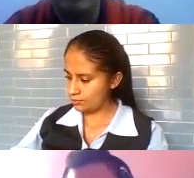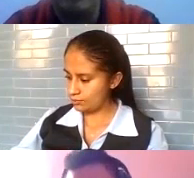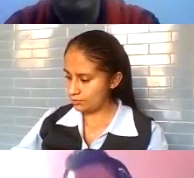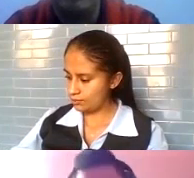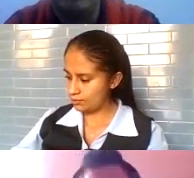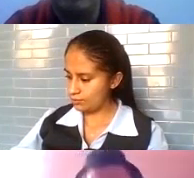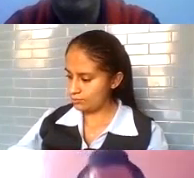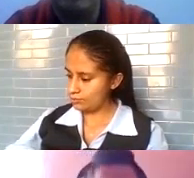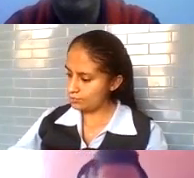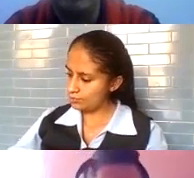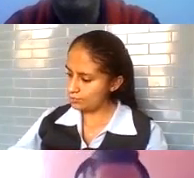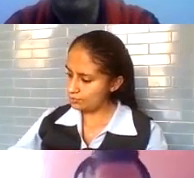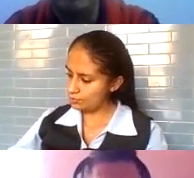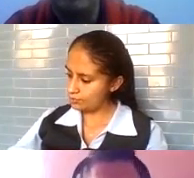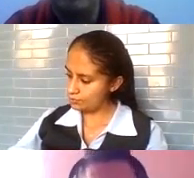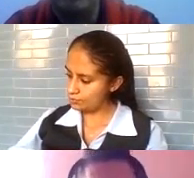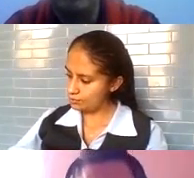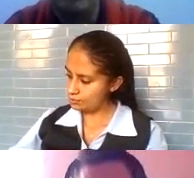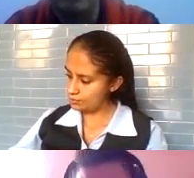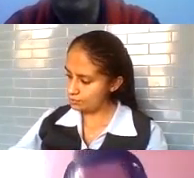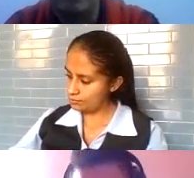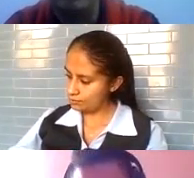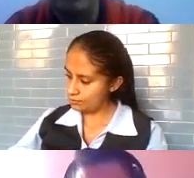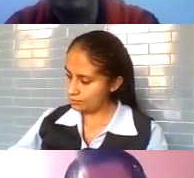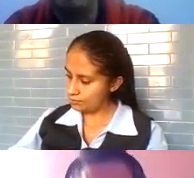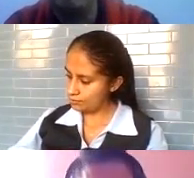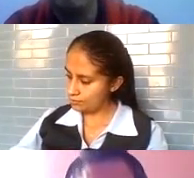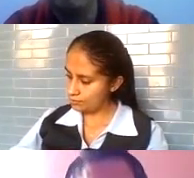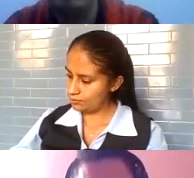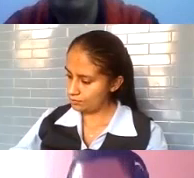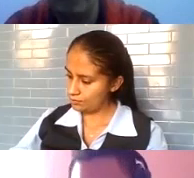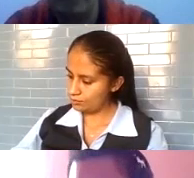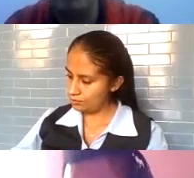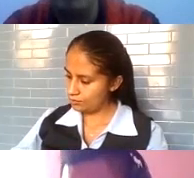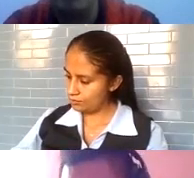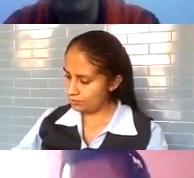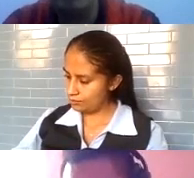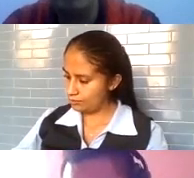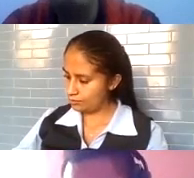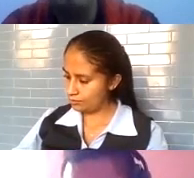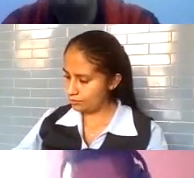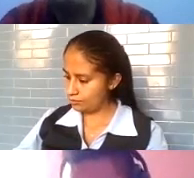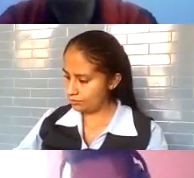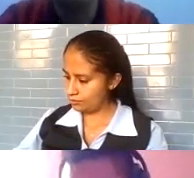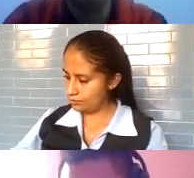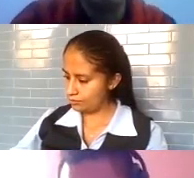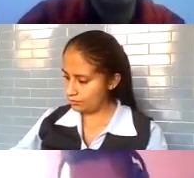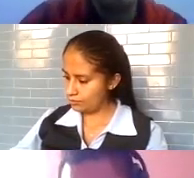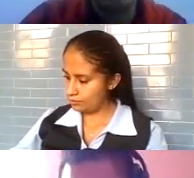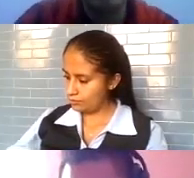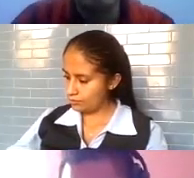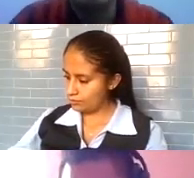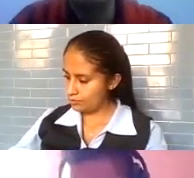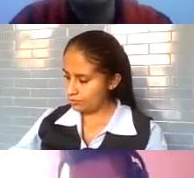que ser un poquito más de personas precisamente para hacer este método. Ok, mira, lo recomendable es que, como